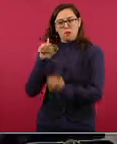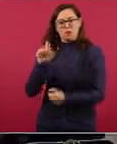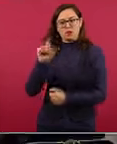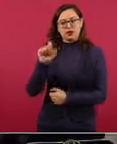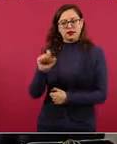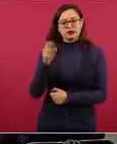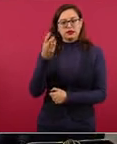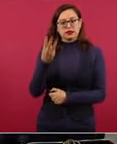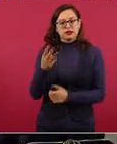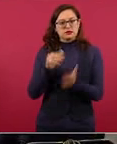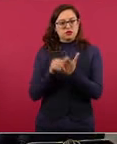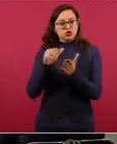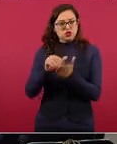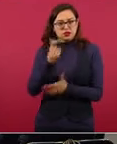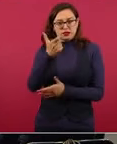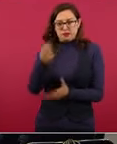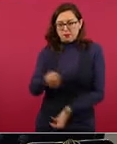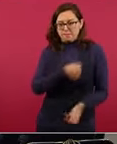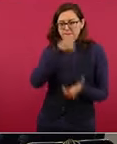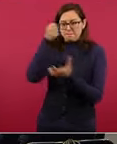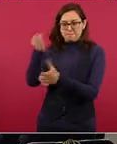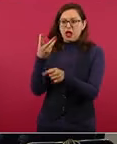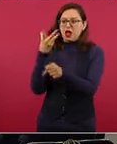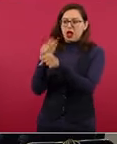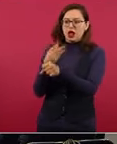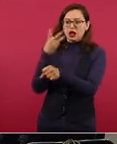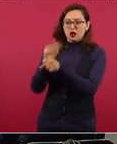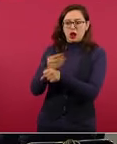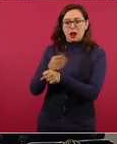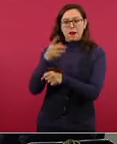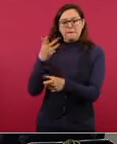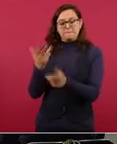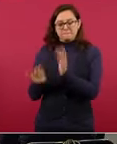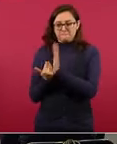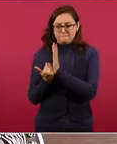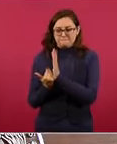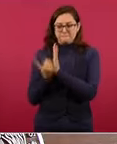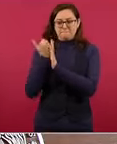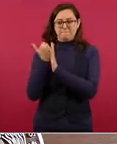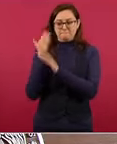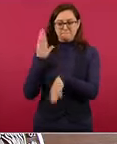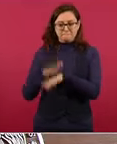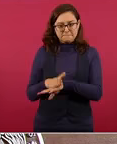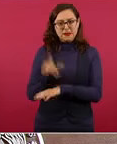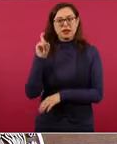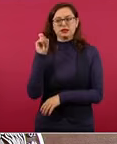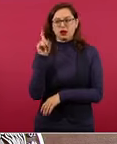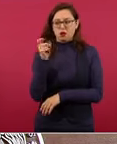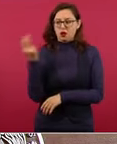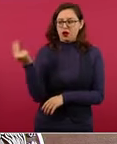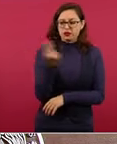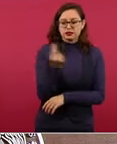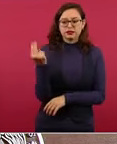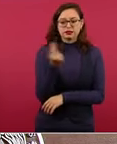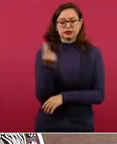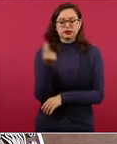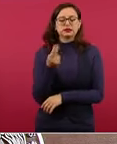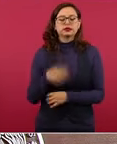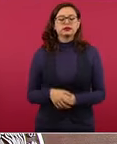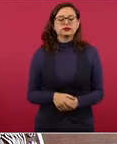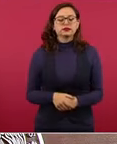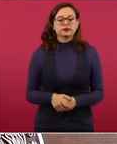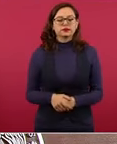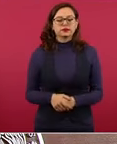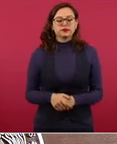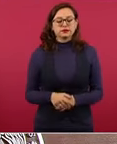bombeo flotante en la presa y poder obtener los 2 mil 500 litros por segundo que actualmente se están aportando